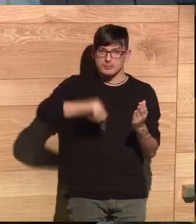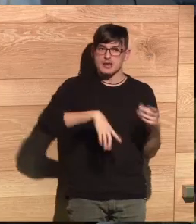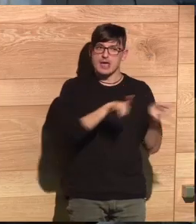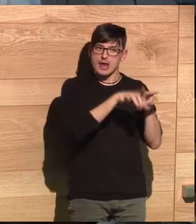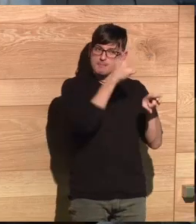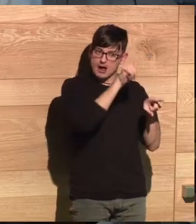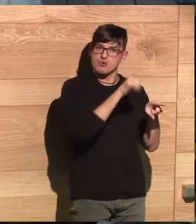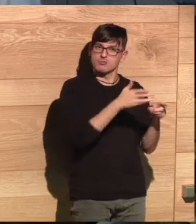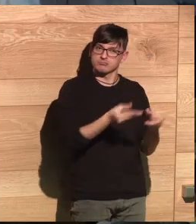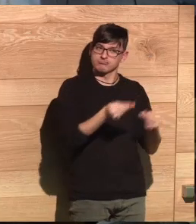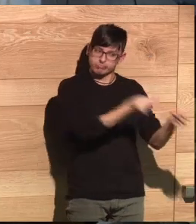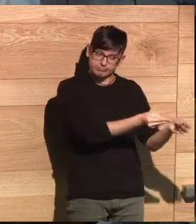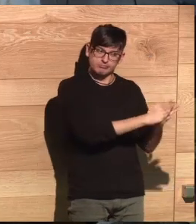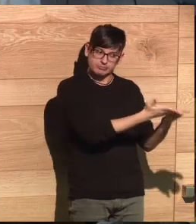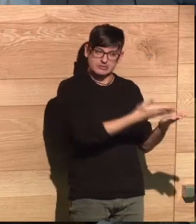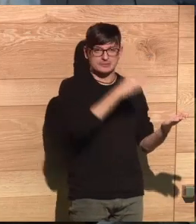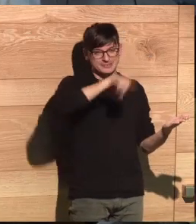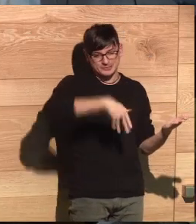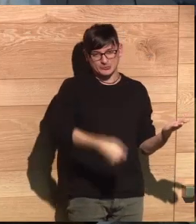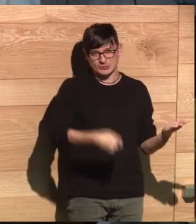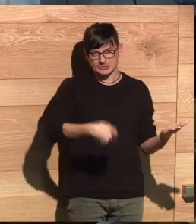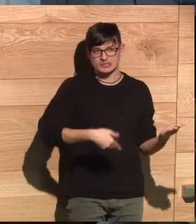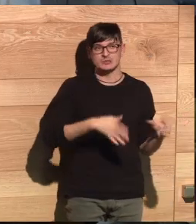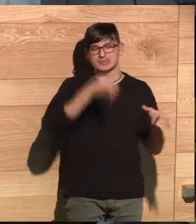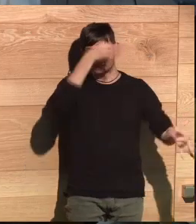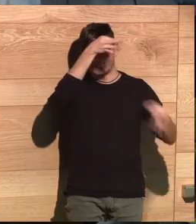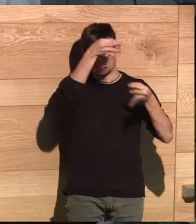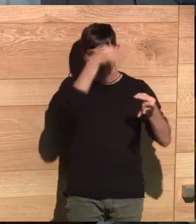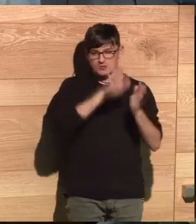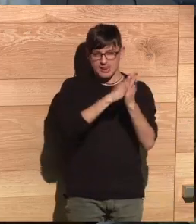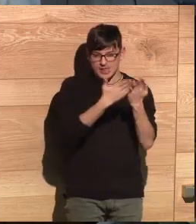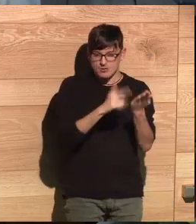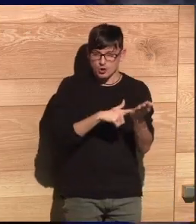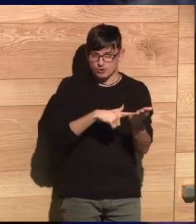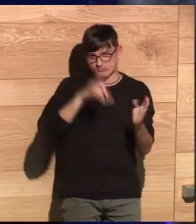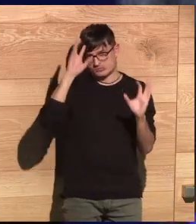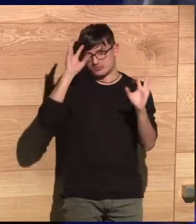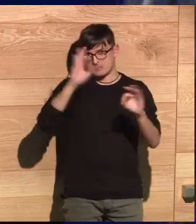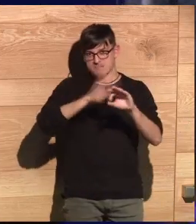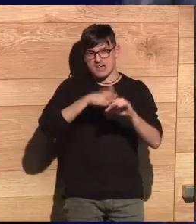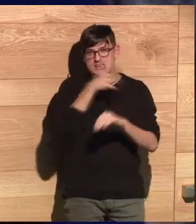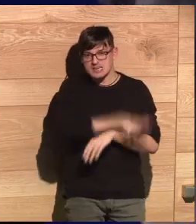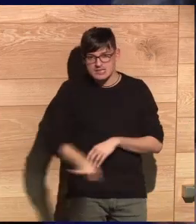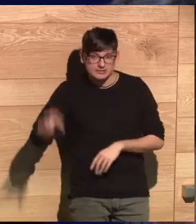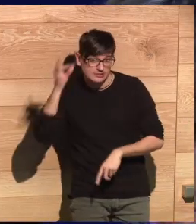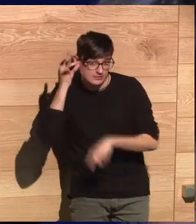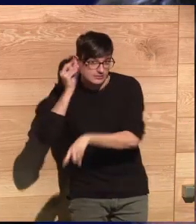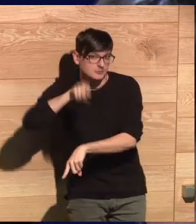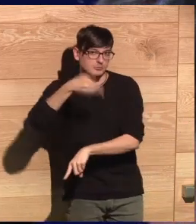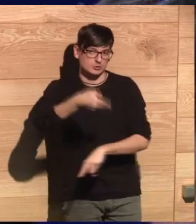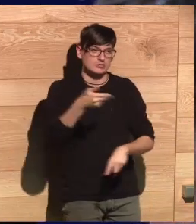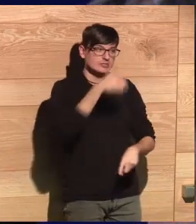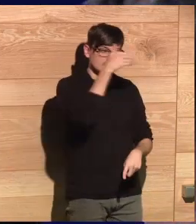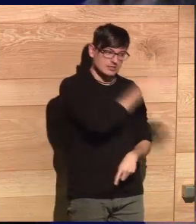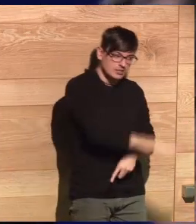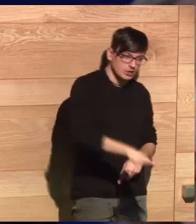ejemplo, ¿no? Yo creo que es importante un detalle que ha comentado Charo, que es un libro que obviamente es para niñas, pero también es muy importante que lo